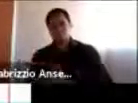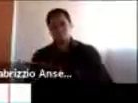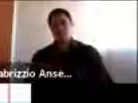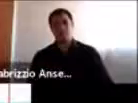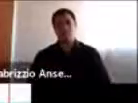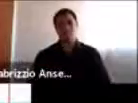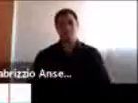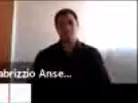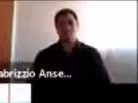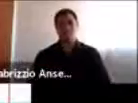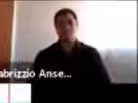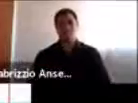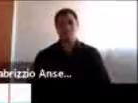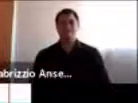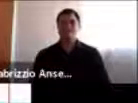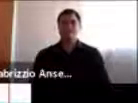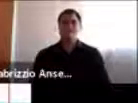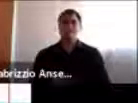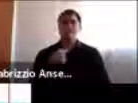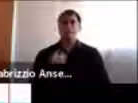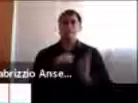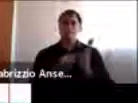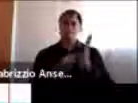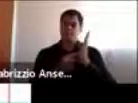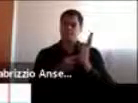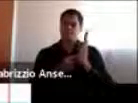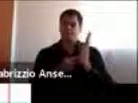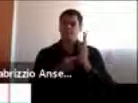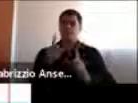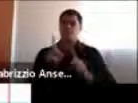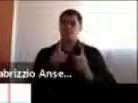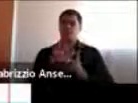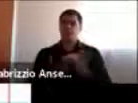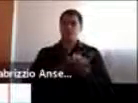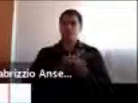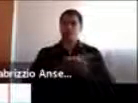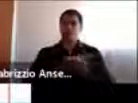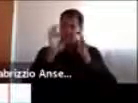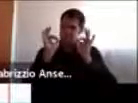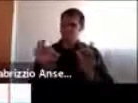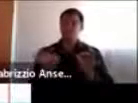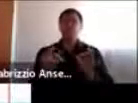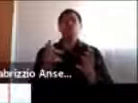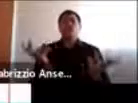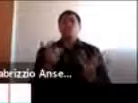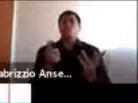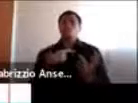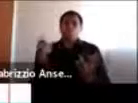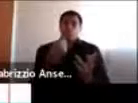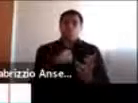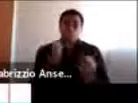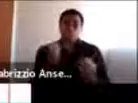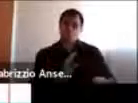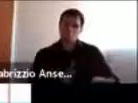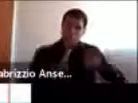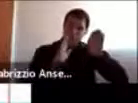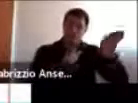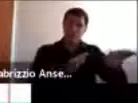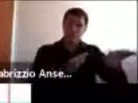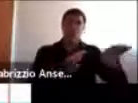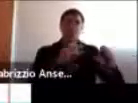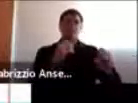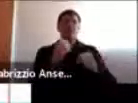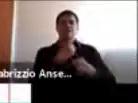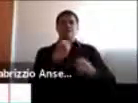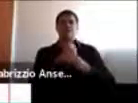ahora les voy a dar algunos ejemplos concretos de cómo uno podría ver o cómo podría apoyar el trabajo